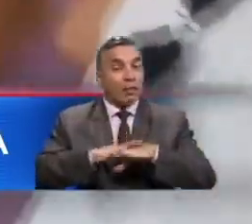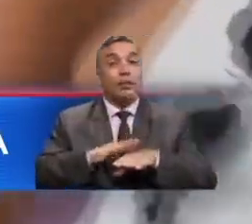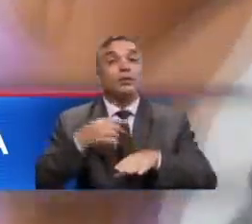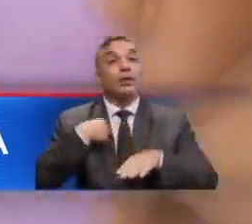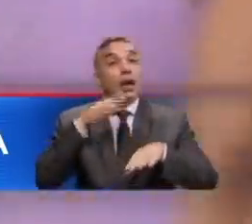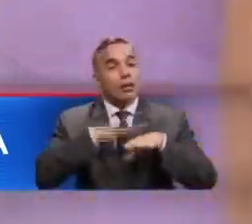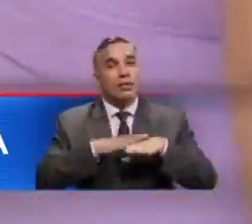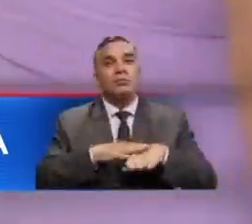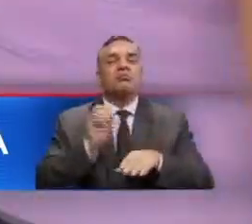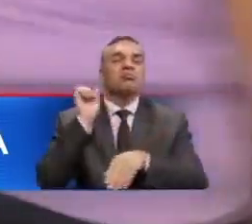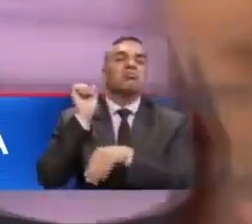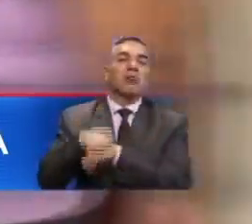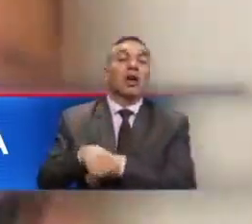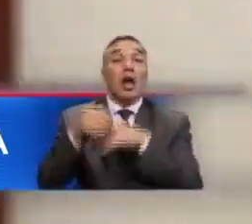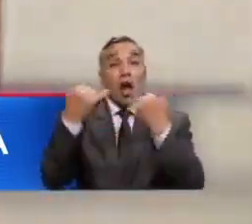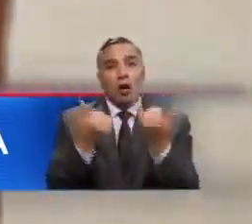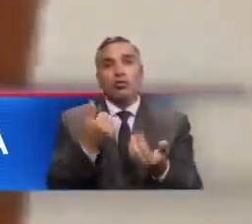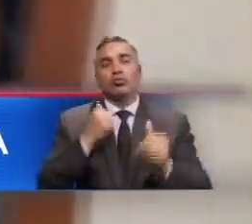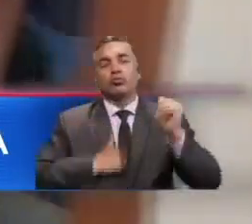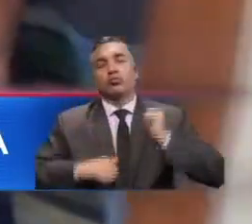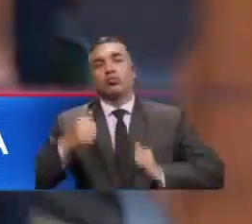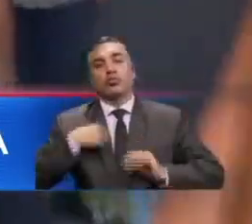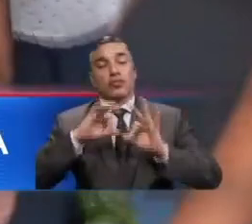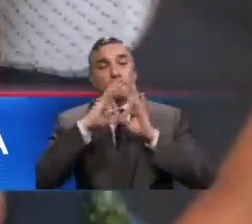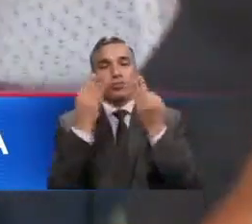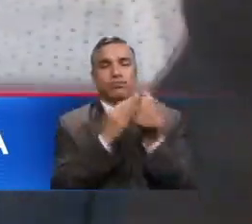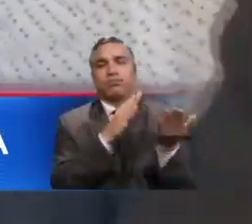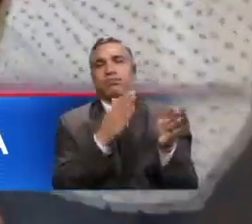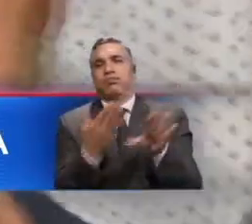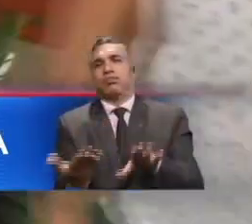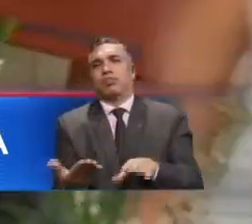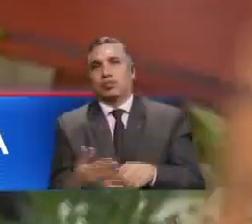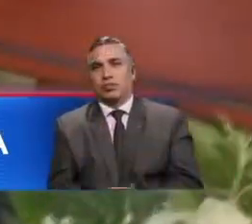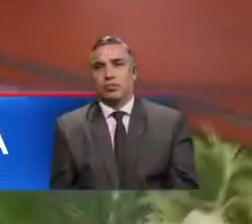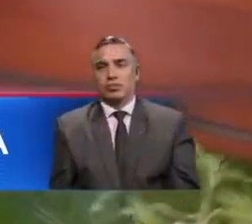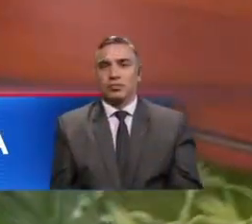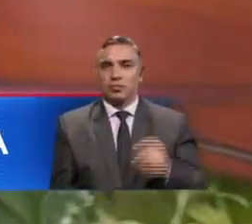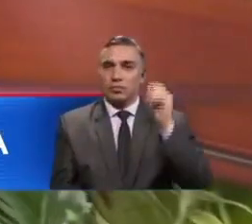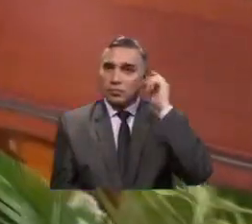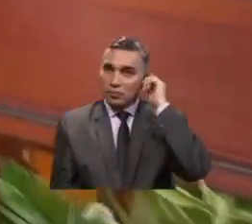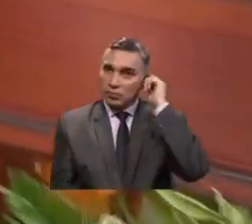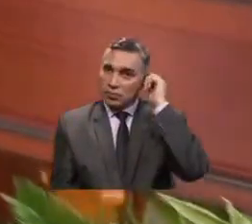en cuenta y hoy sufren la pérdida de su ser querido. Marta Contento, TC Televisión.